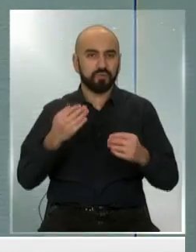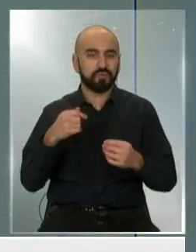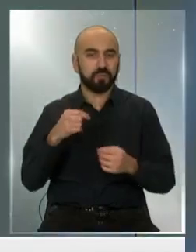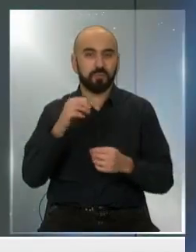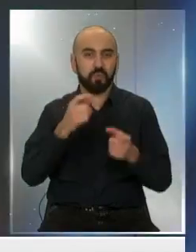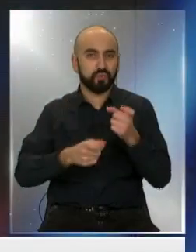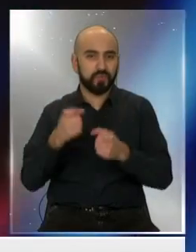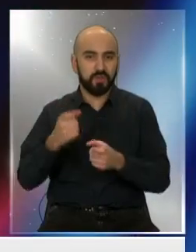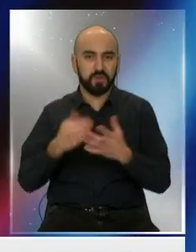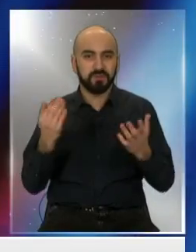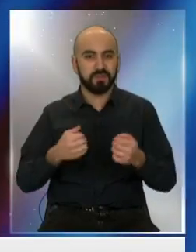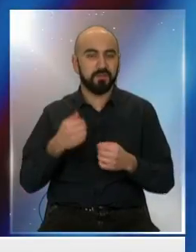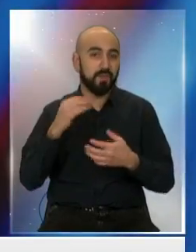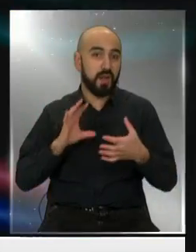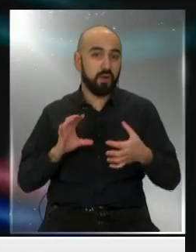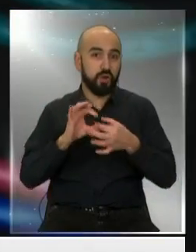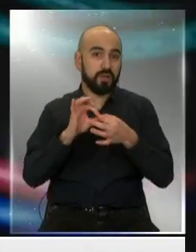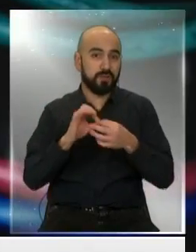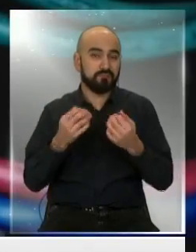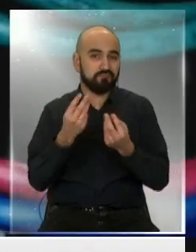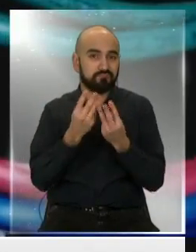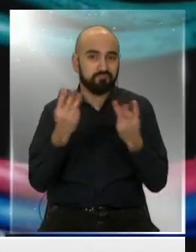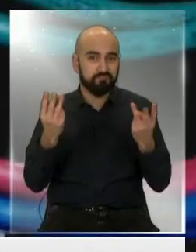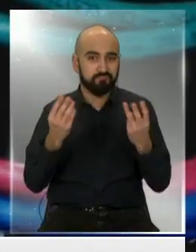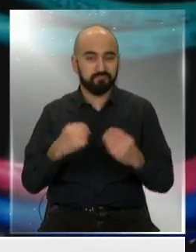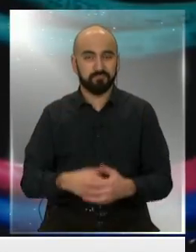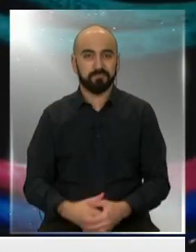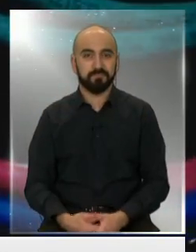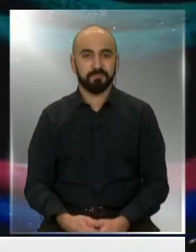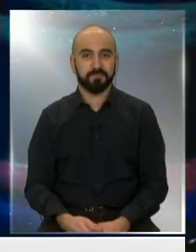que se van a conectar.